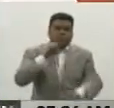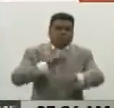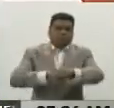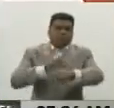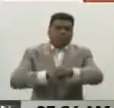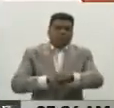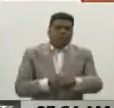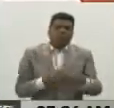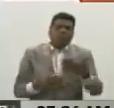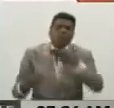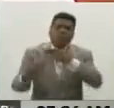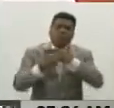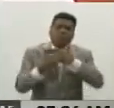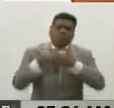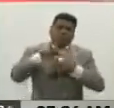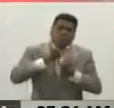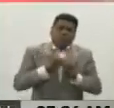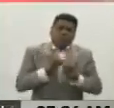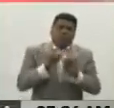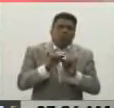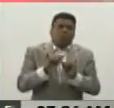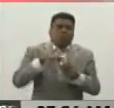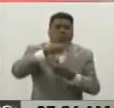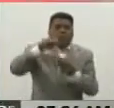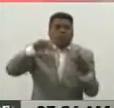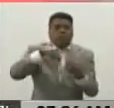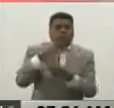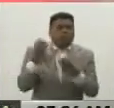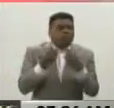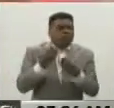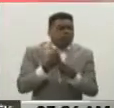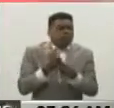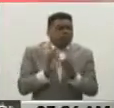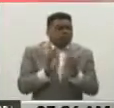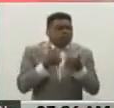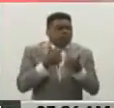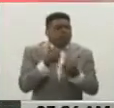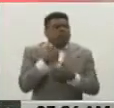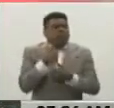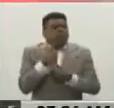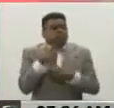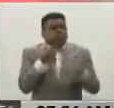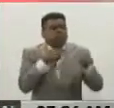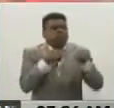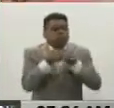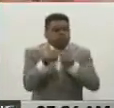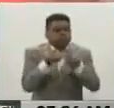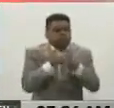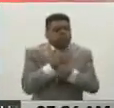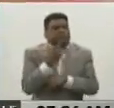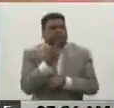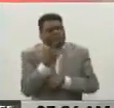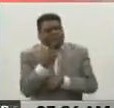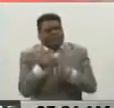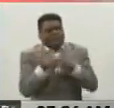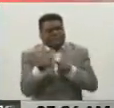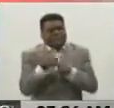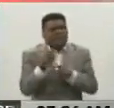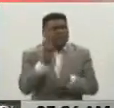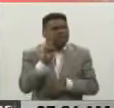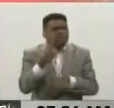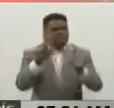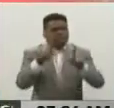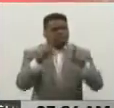contra mismo de la revolución. Y ahora, teniendo en cuenta eso, ¿cómo se crea esa visión crítica? Porque en el pasado, y todavía sucede, hay gente que ve algo en un medio de comunicación, bien